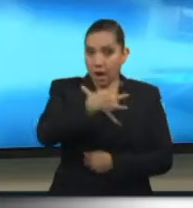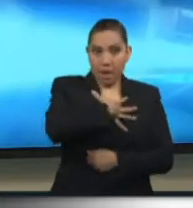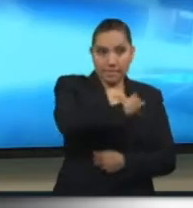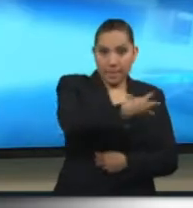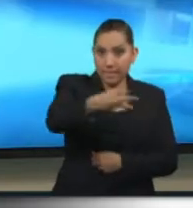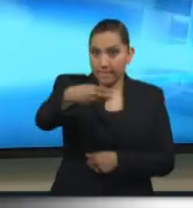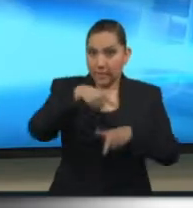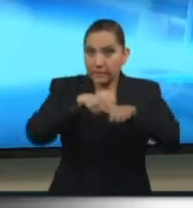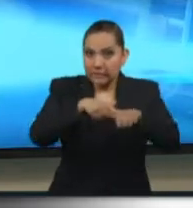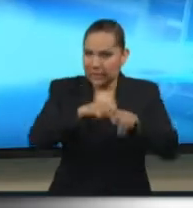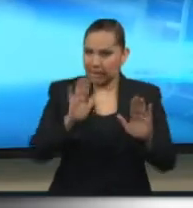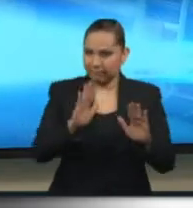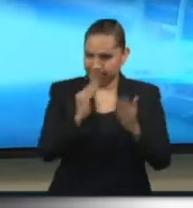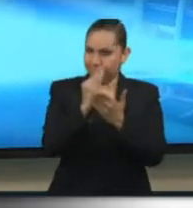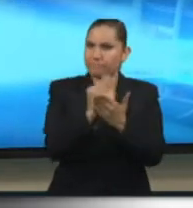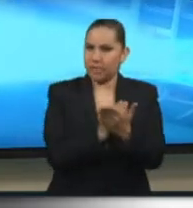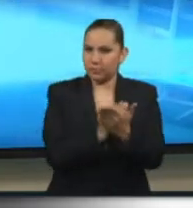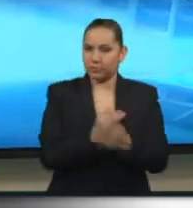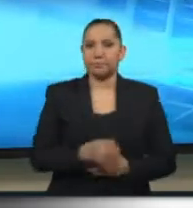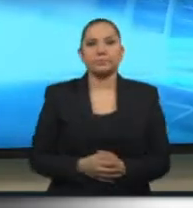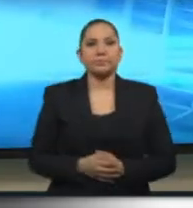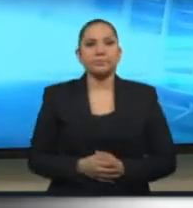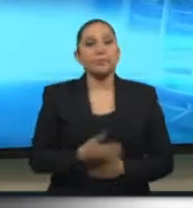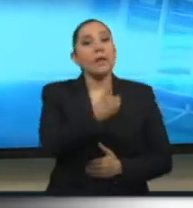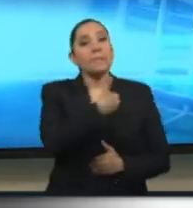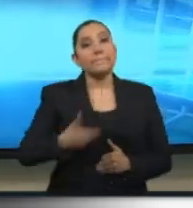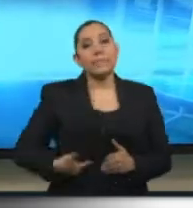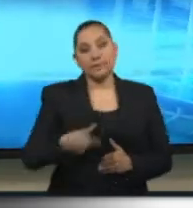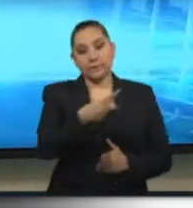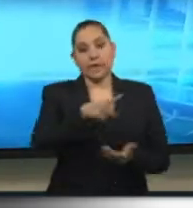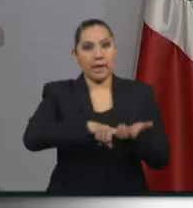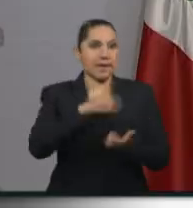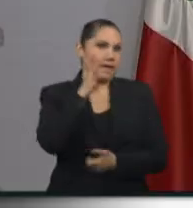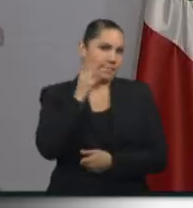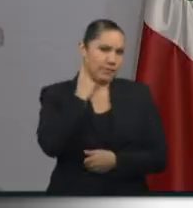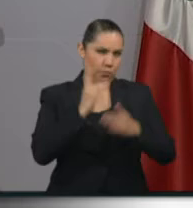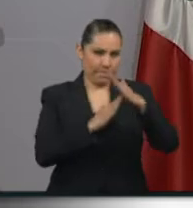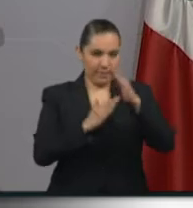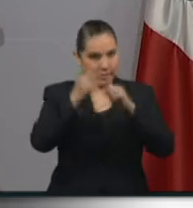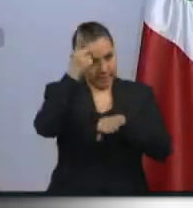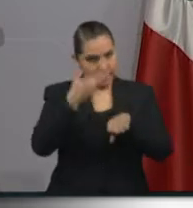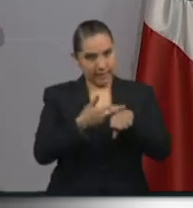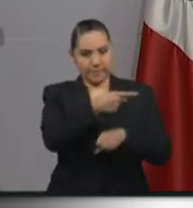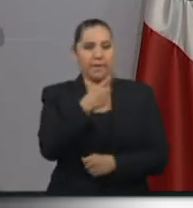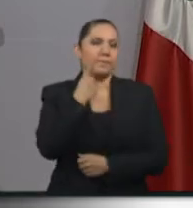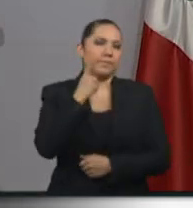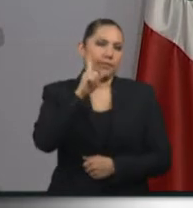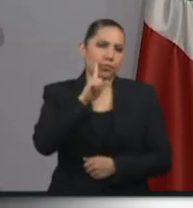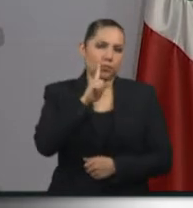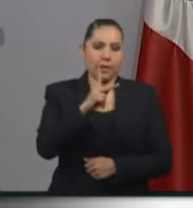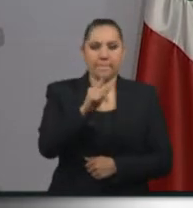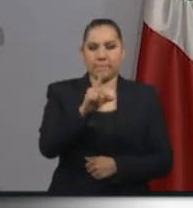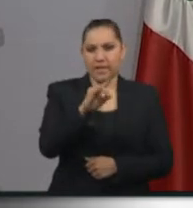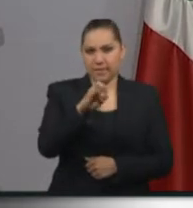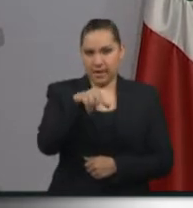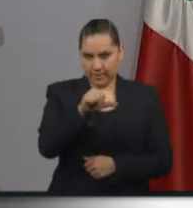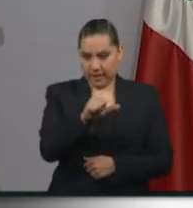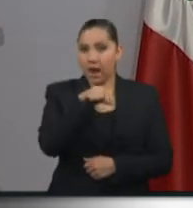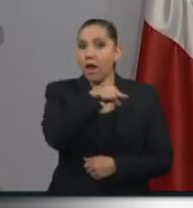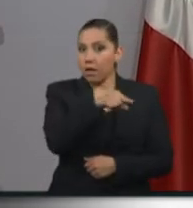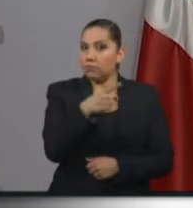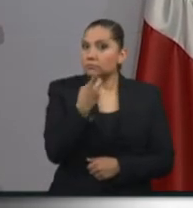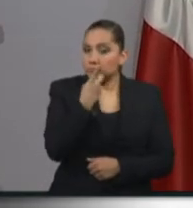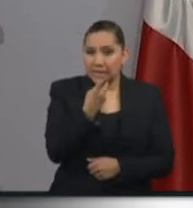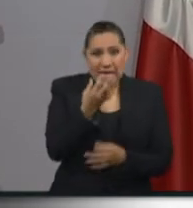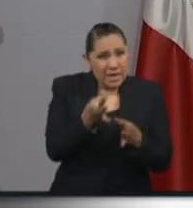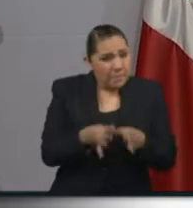La vicepresidenta de la Cámara de Diputados, Dolores Padierna Luna, llamó a seguir estrictamente las recomendaciones de las autoridades sanitarias sin